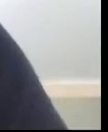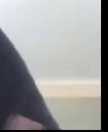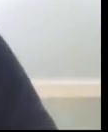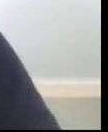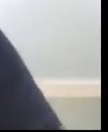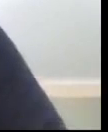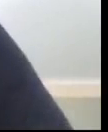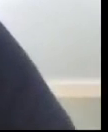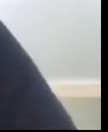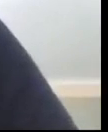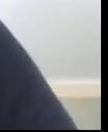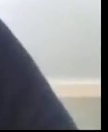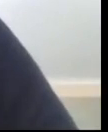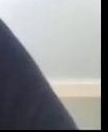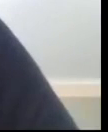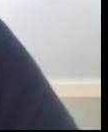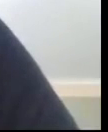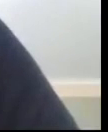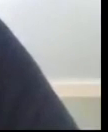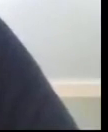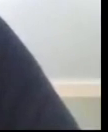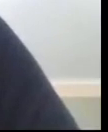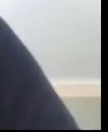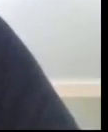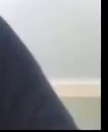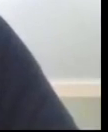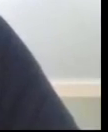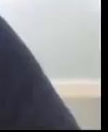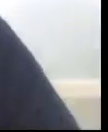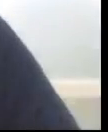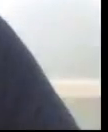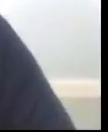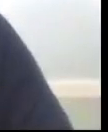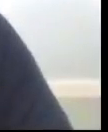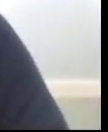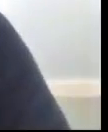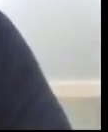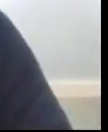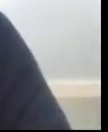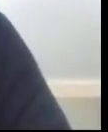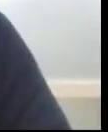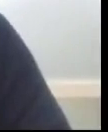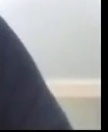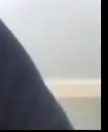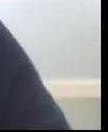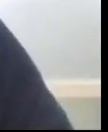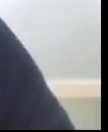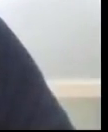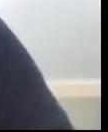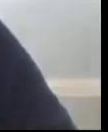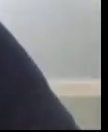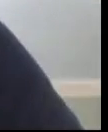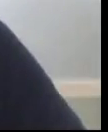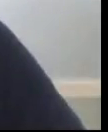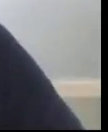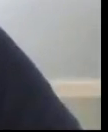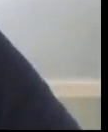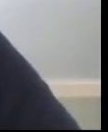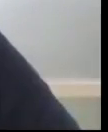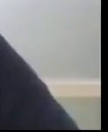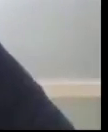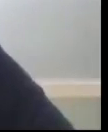amplia agenda de lucha contra la discriminación en nuestro país. Sin duda, desde las diversas